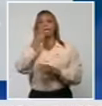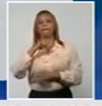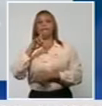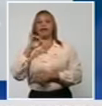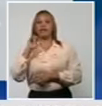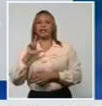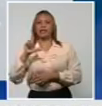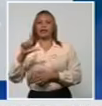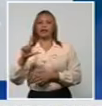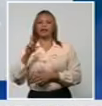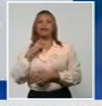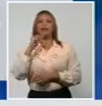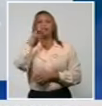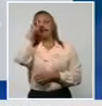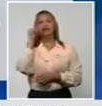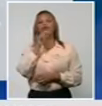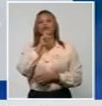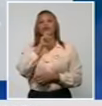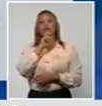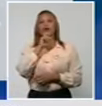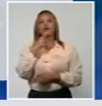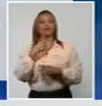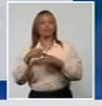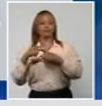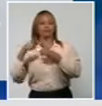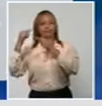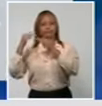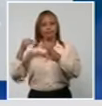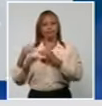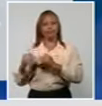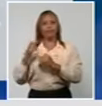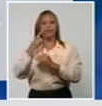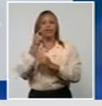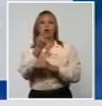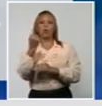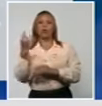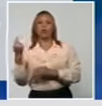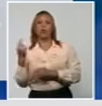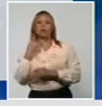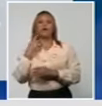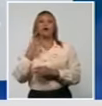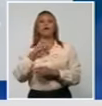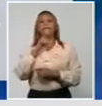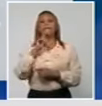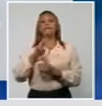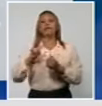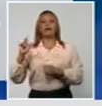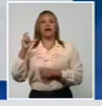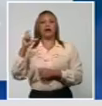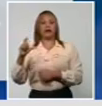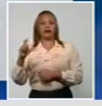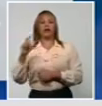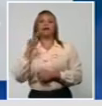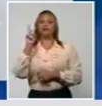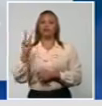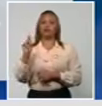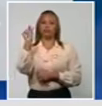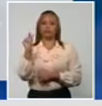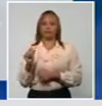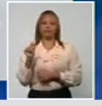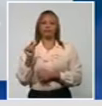San Antonio de los Baños y Bahía Honda reporta un caso cada uno. En el caso de la provincia de Villa Clara, hoy reporta 2 contagios en